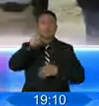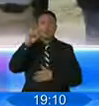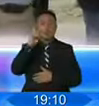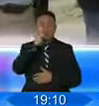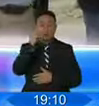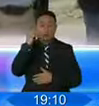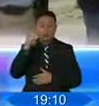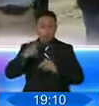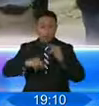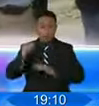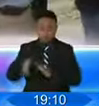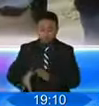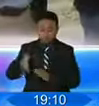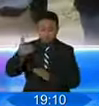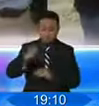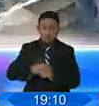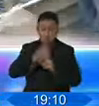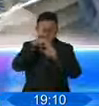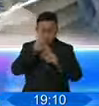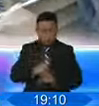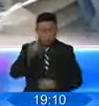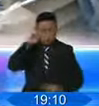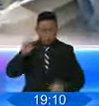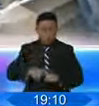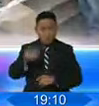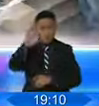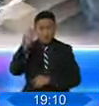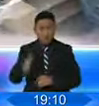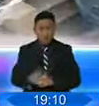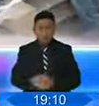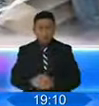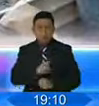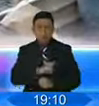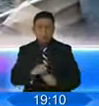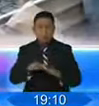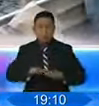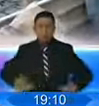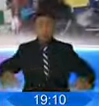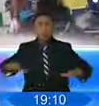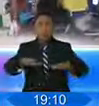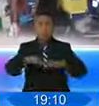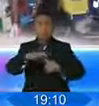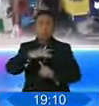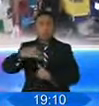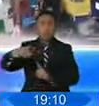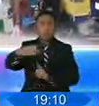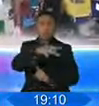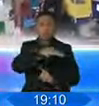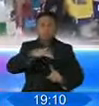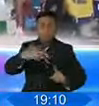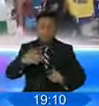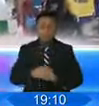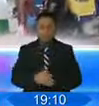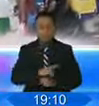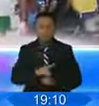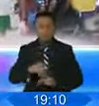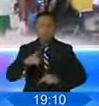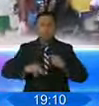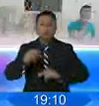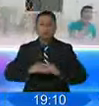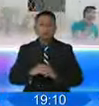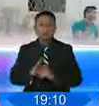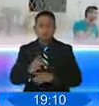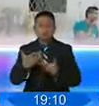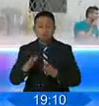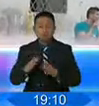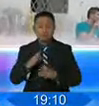muro cumplía con el acuerdo de Brasilia y era construido como parte de un parque lineal, cuya infraestructura tenía como objetivo colaborar con la